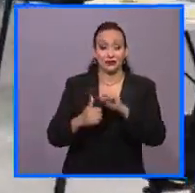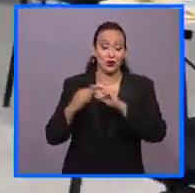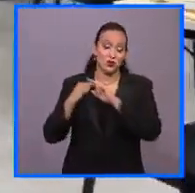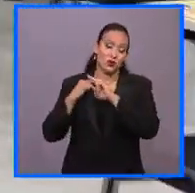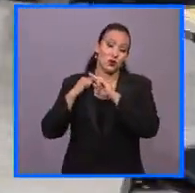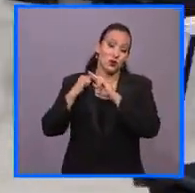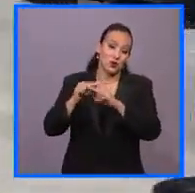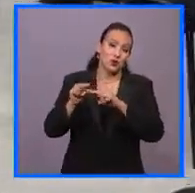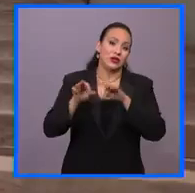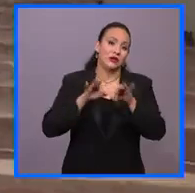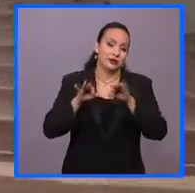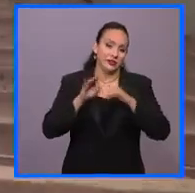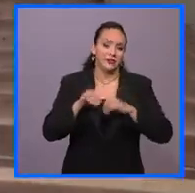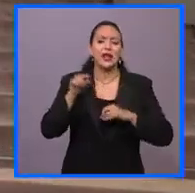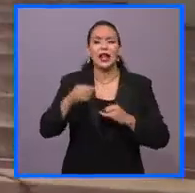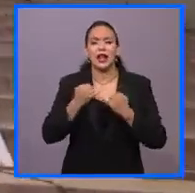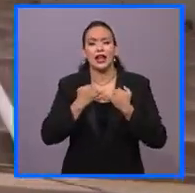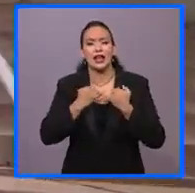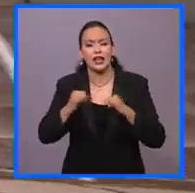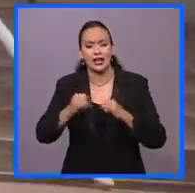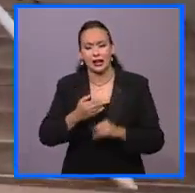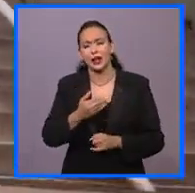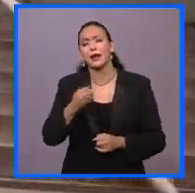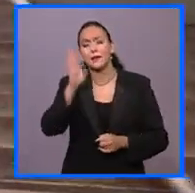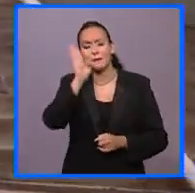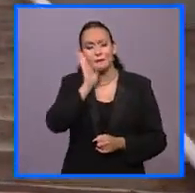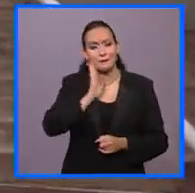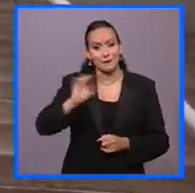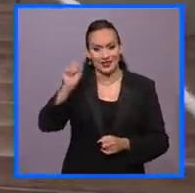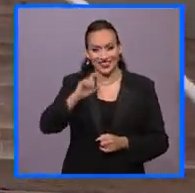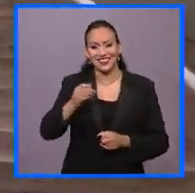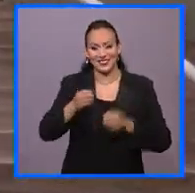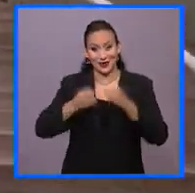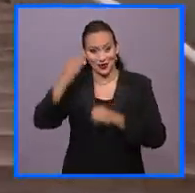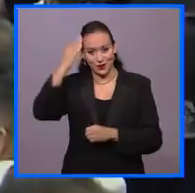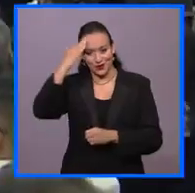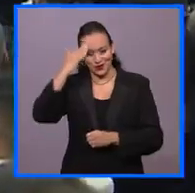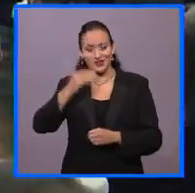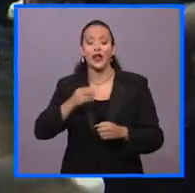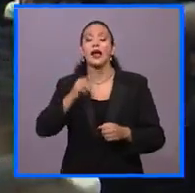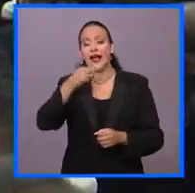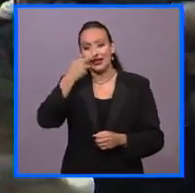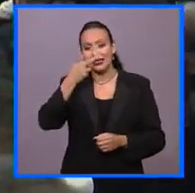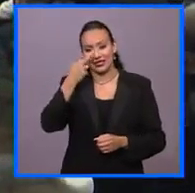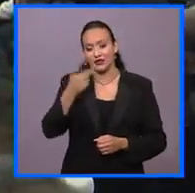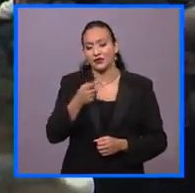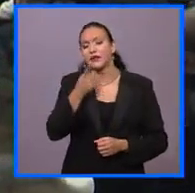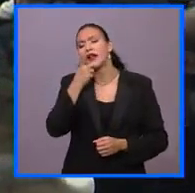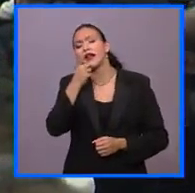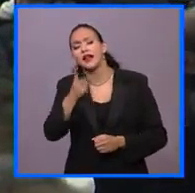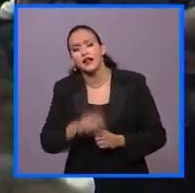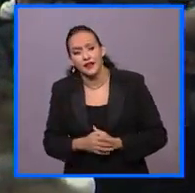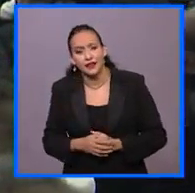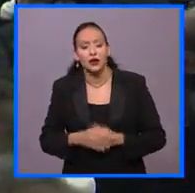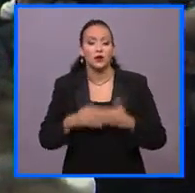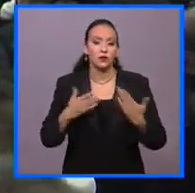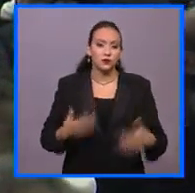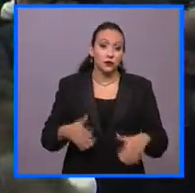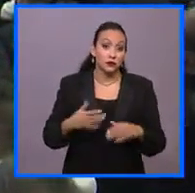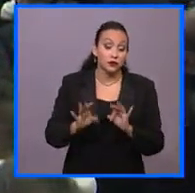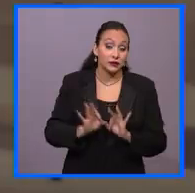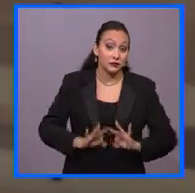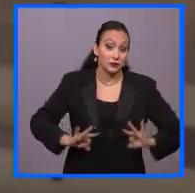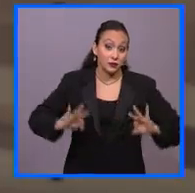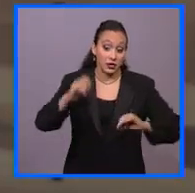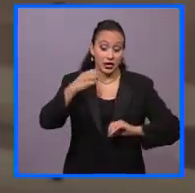existencia. Durante la inauguración, la ministra Ana Margarita Ríos Farjat aseguró que la Escuela Federal de Formación Judicial puede ser un gran